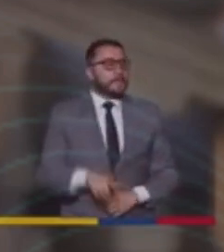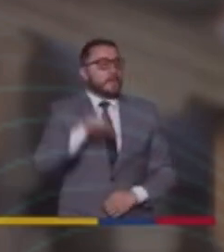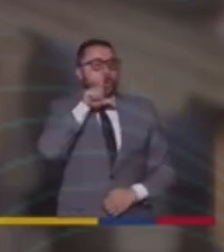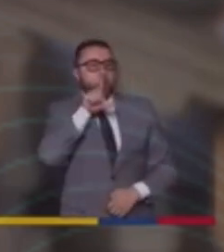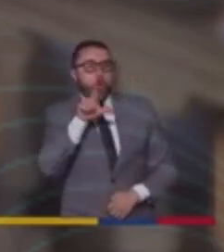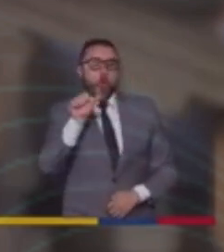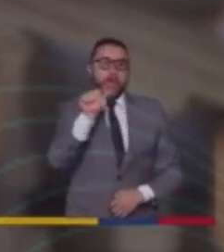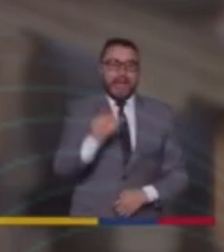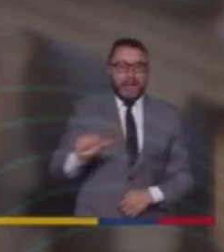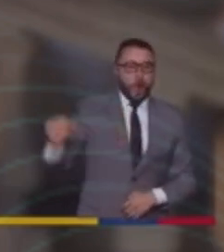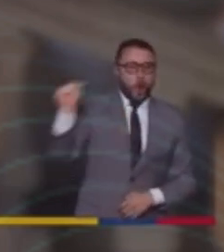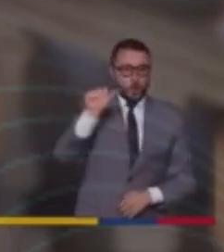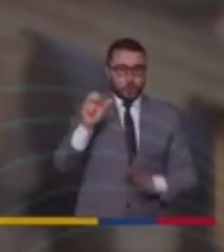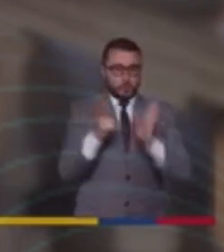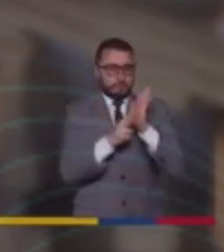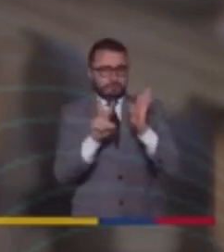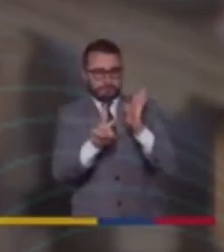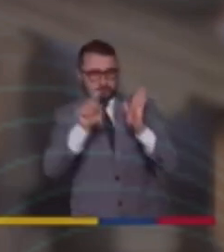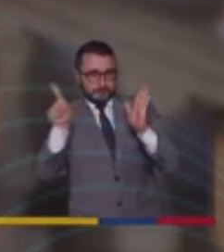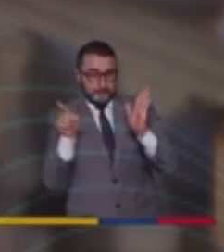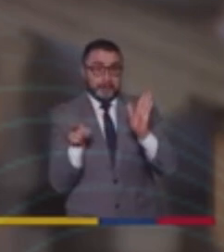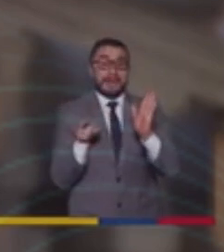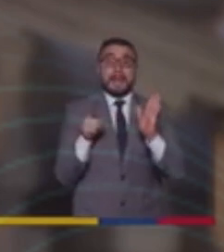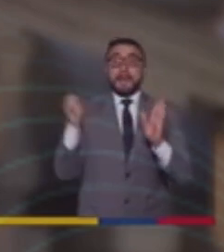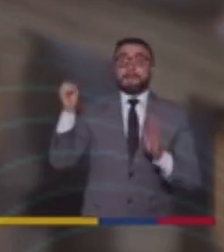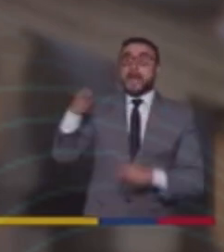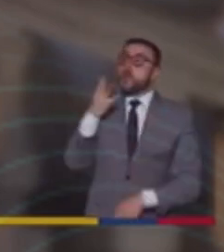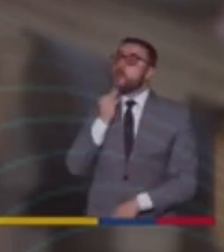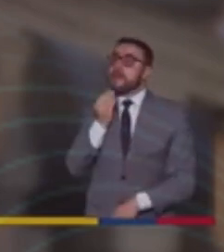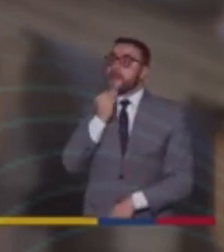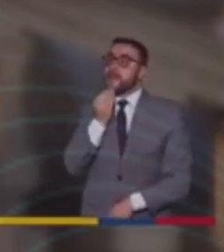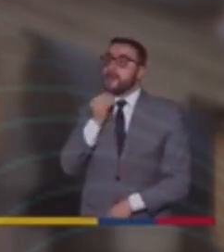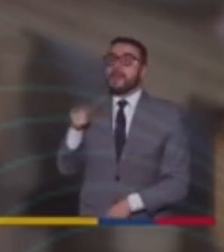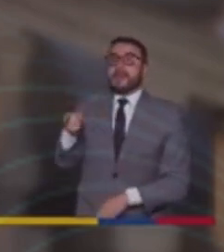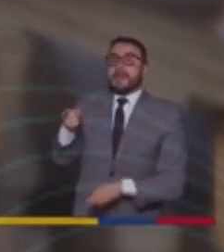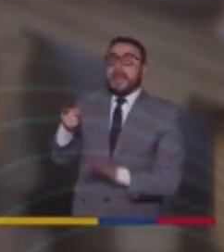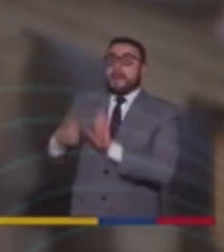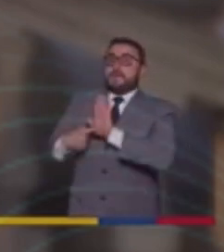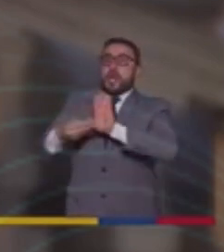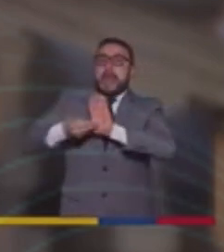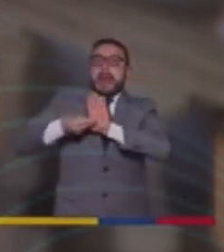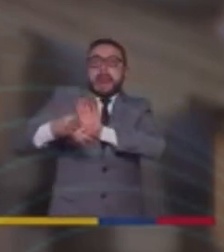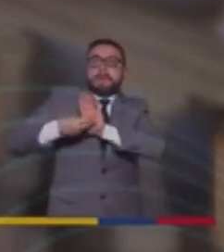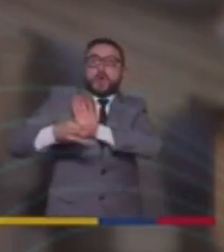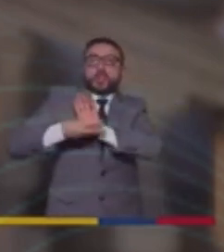incendiaria nos distraigan de los verdaderos problemas que enfrenta el país.